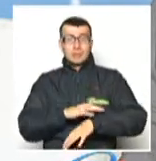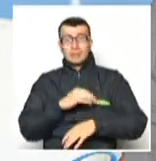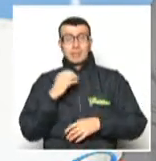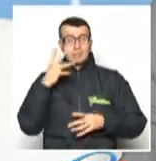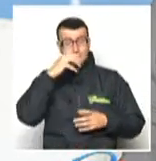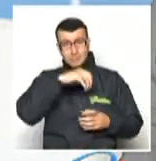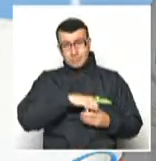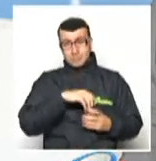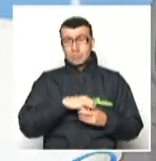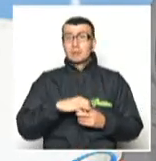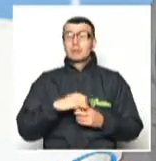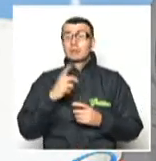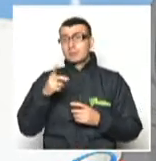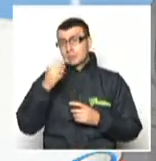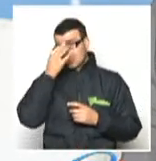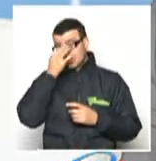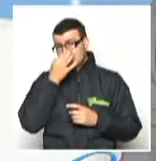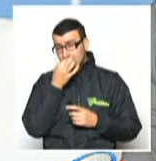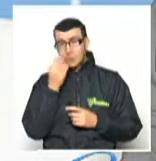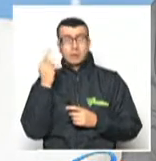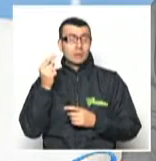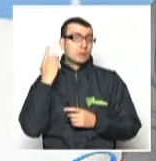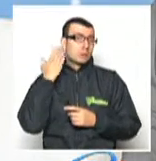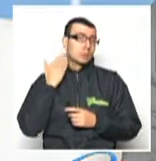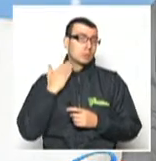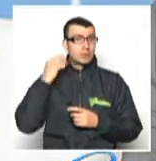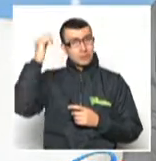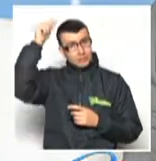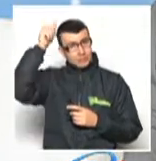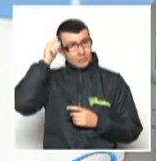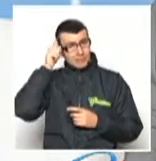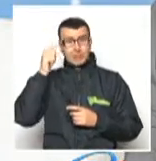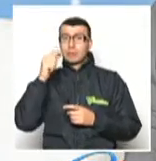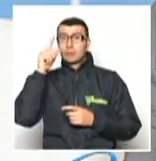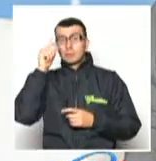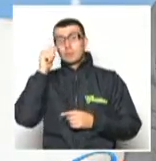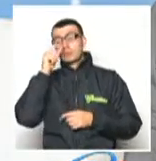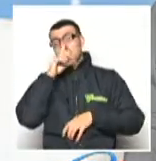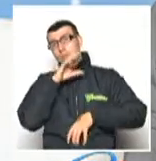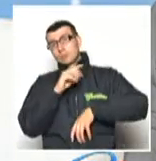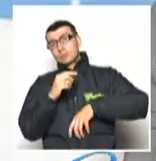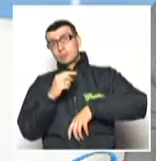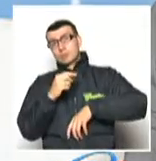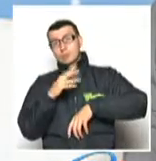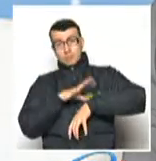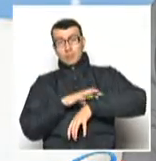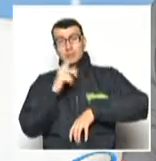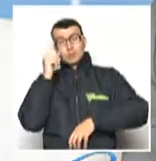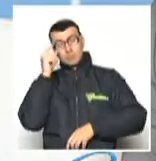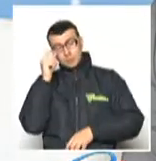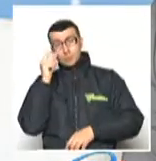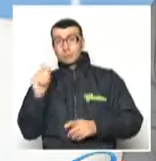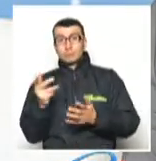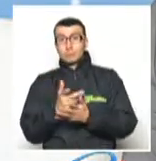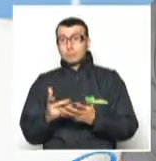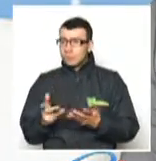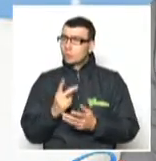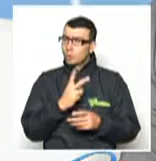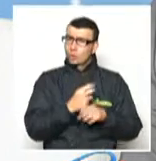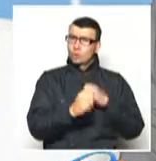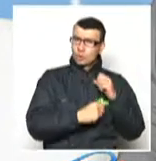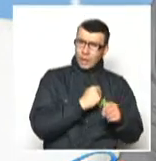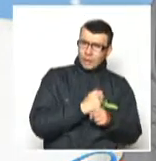otorrino, cirugía de cabeza y cuello, cirugía general, anestesia. O sea, son 2 años metidos totalmente en el mundo de la medicina y luego otros